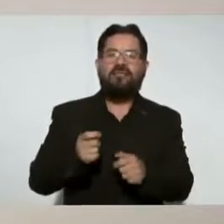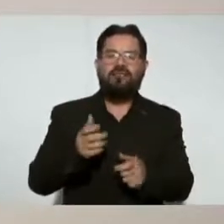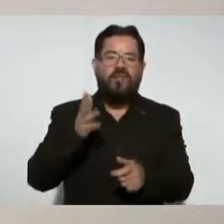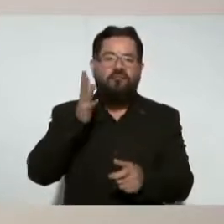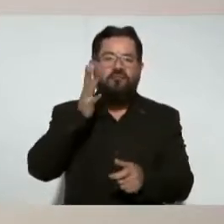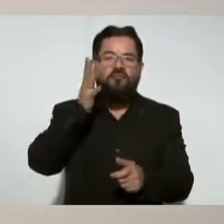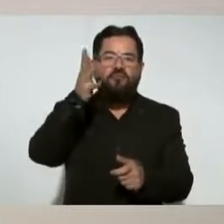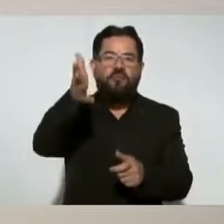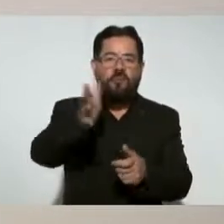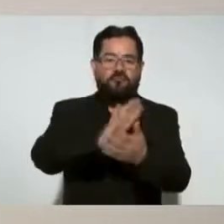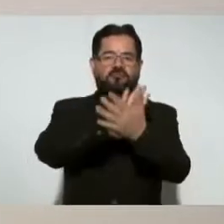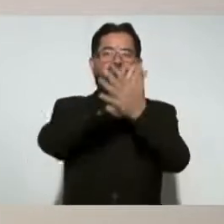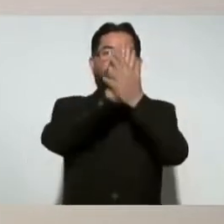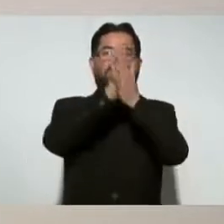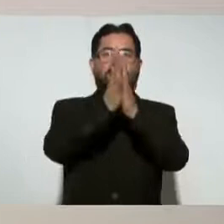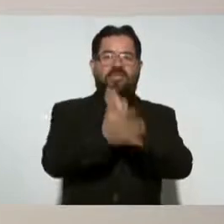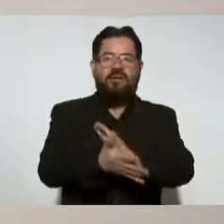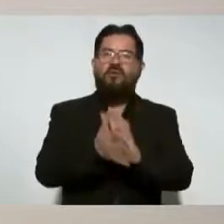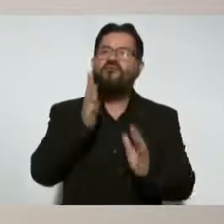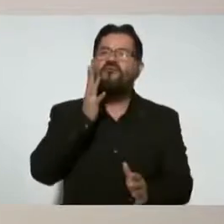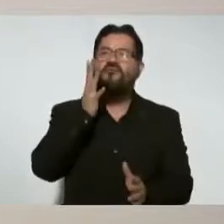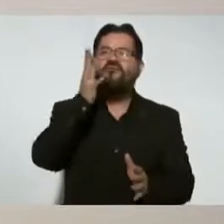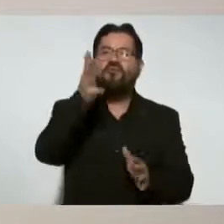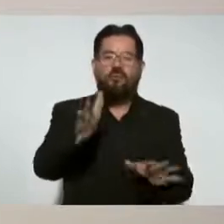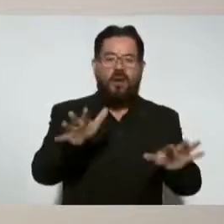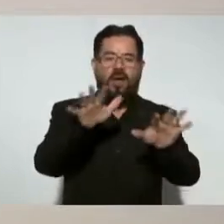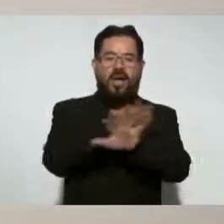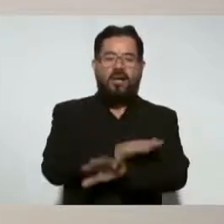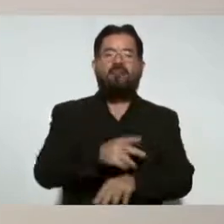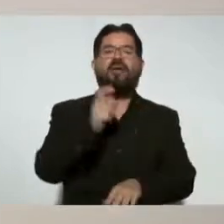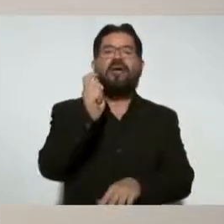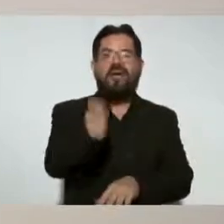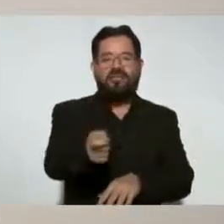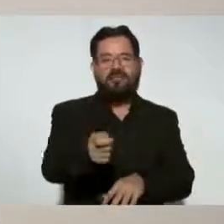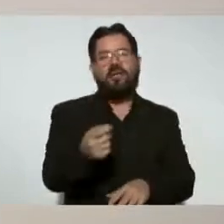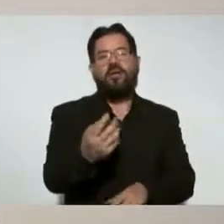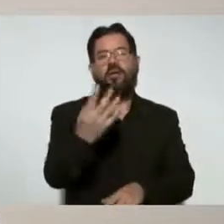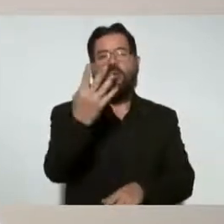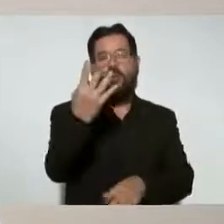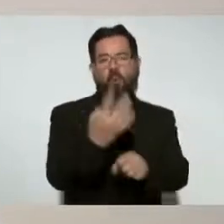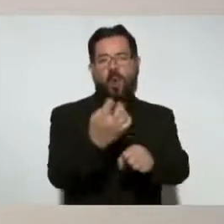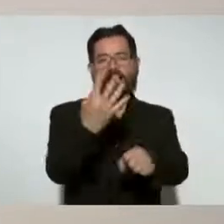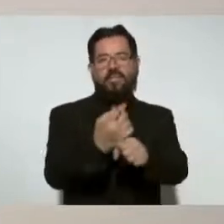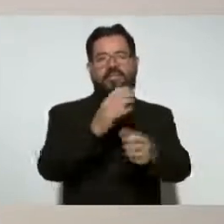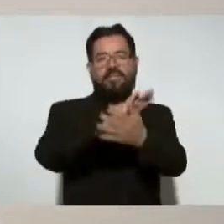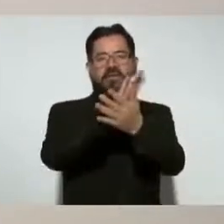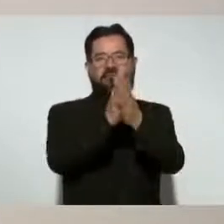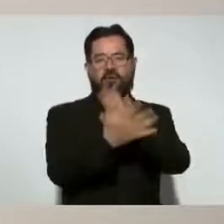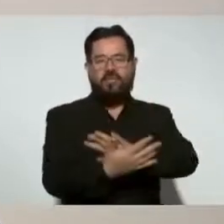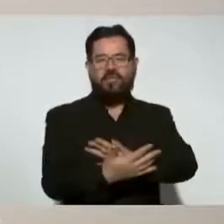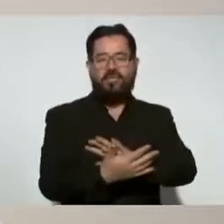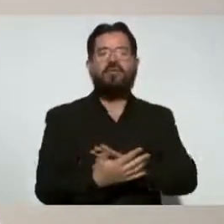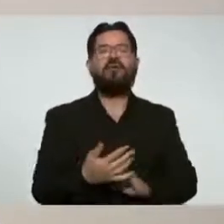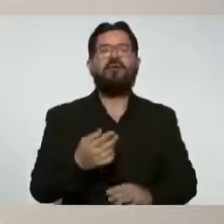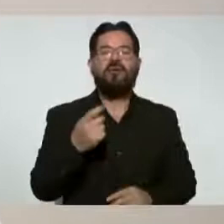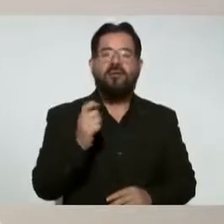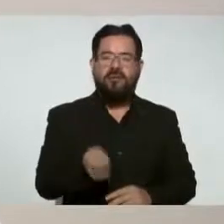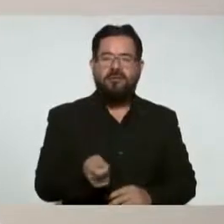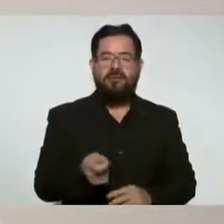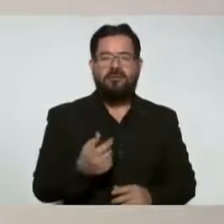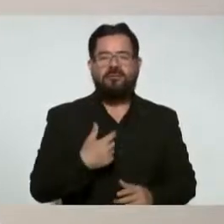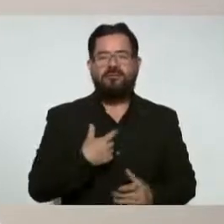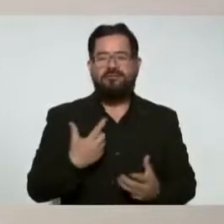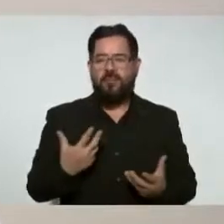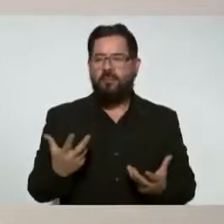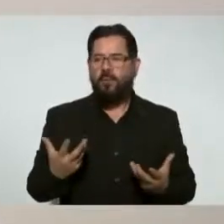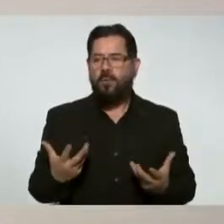de cambio, y cambia todo, y se llama la cuarta transformación, pero en su integración con las piezas